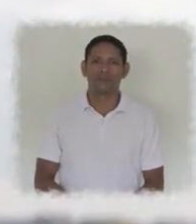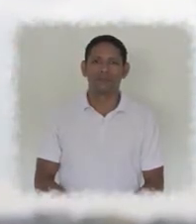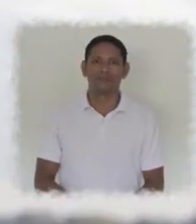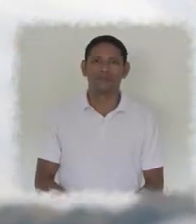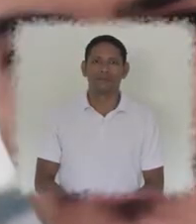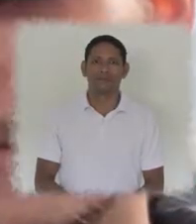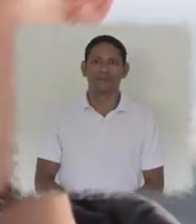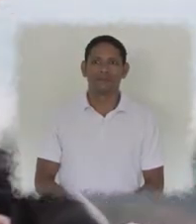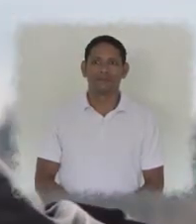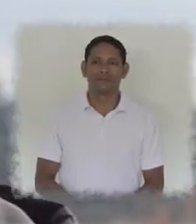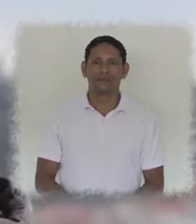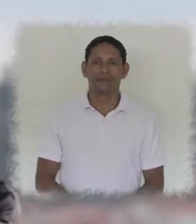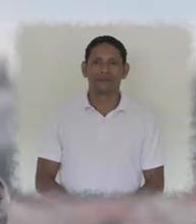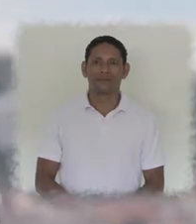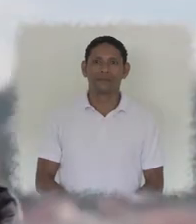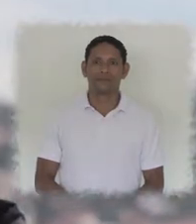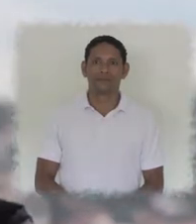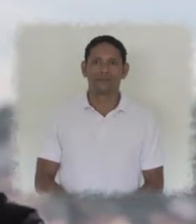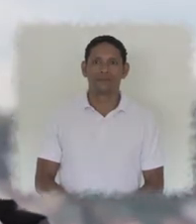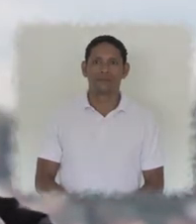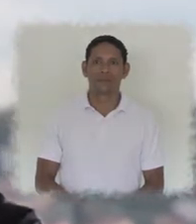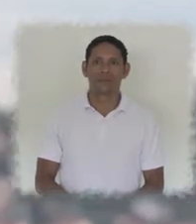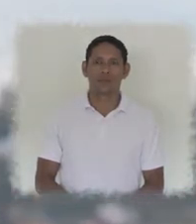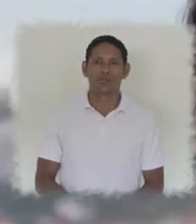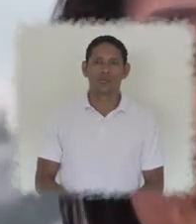France. Yuru from